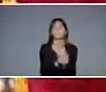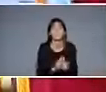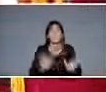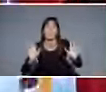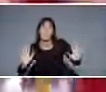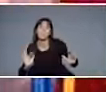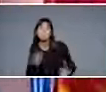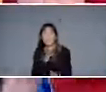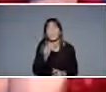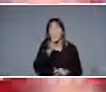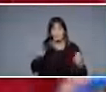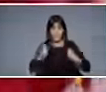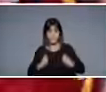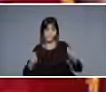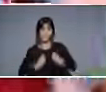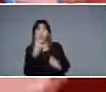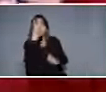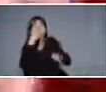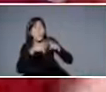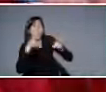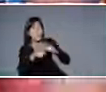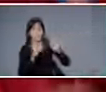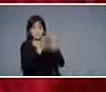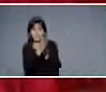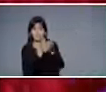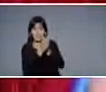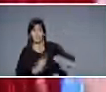vivir. Todavía en la vida me sigue algo